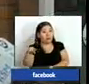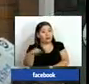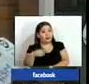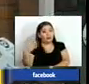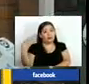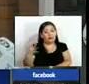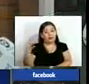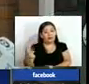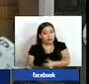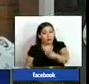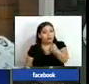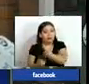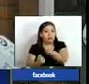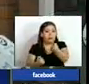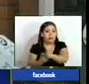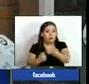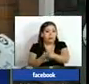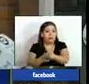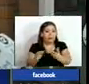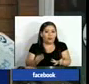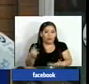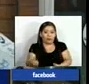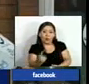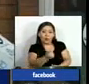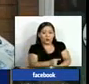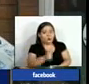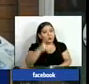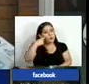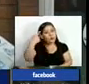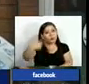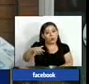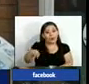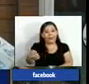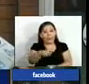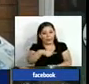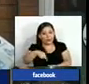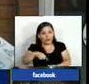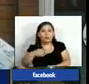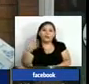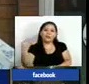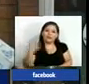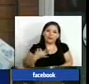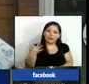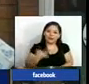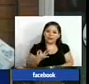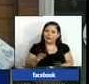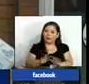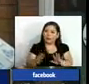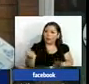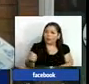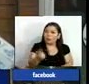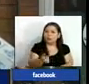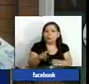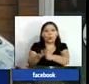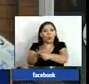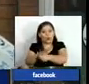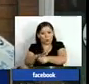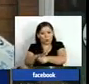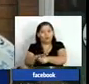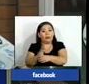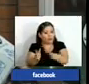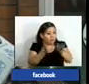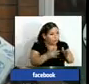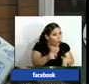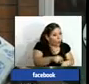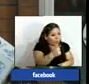dando el apoyo a los más que todo a los pacientes críticos, a esos pacientes que necesitan, no solamente los pacientes COVID, sino que los